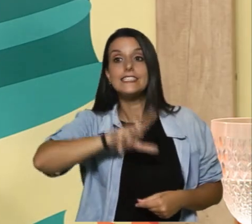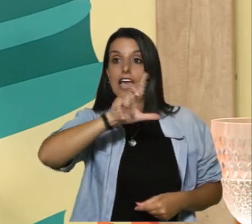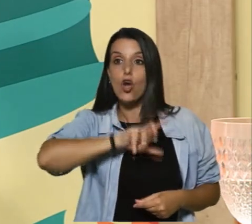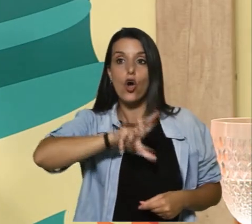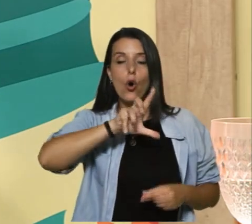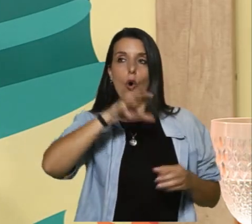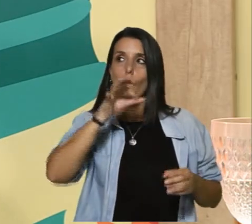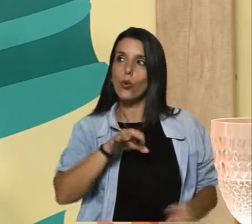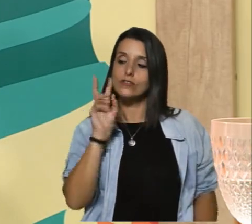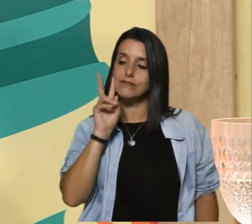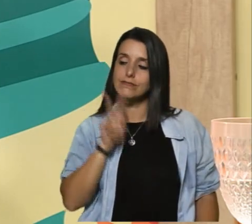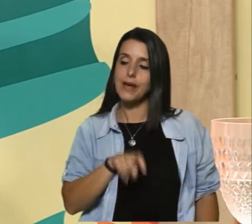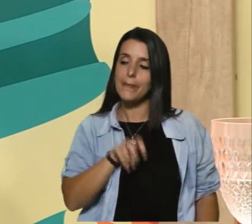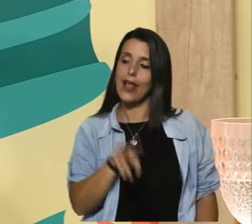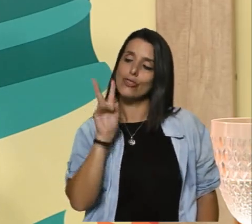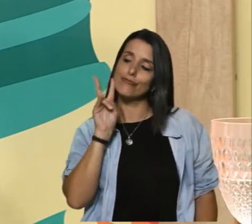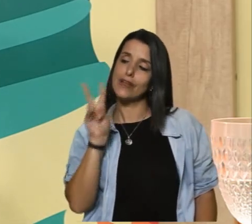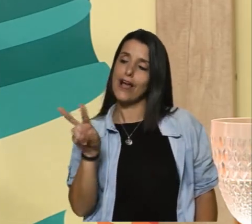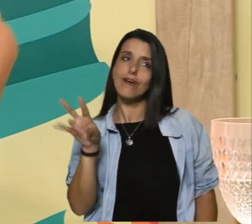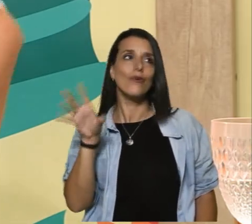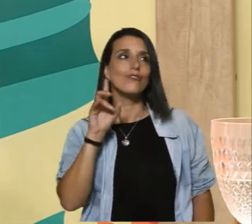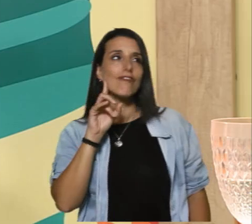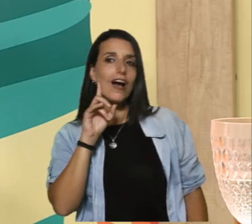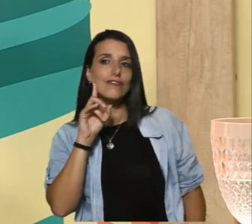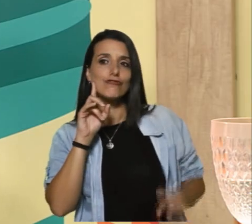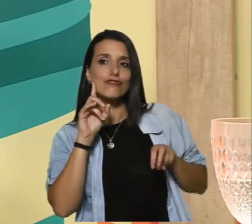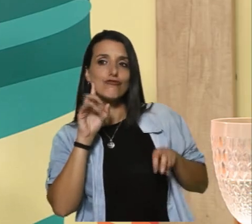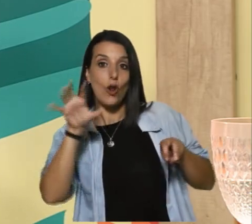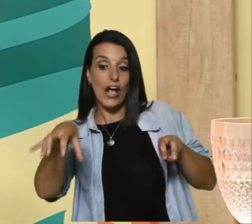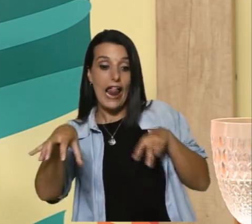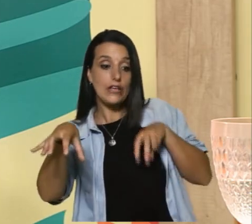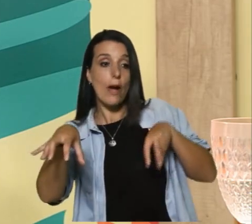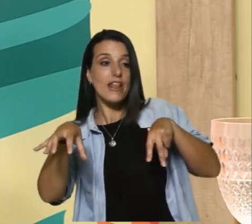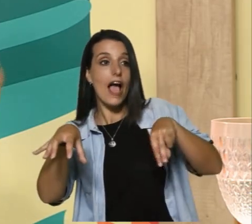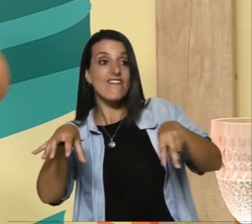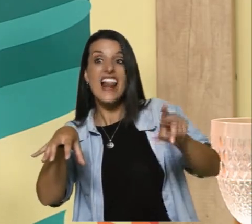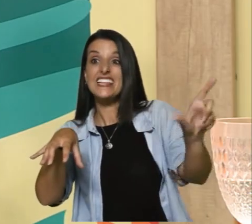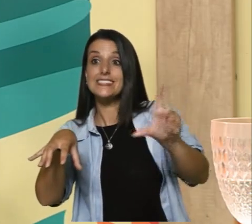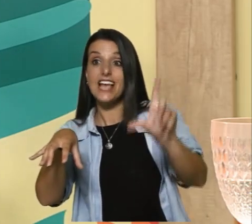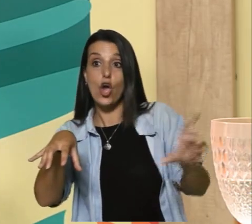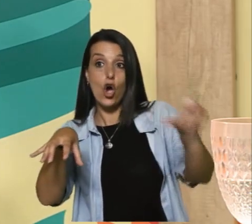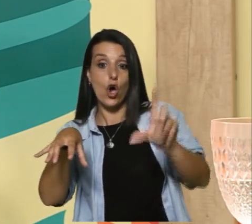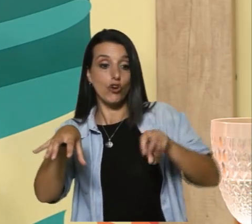pasaba por esas escuelas y escuchaba como esa música, con esa guitarra. Características de